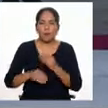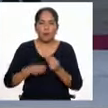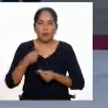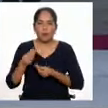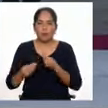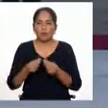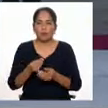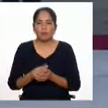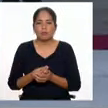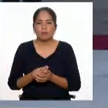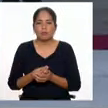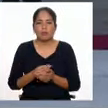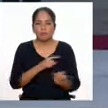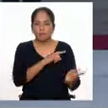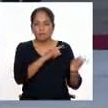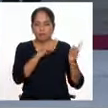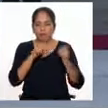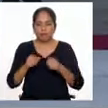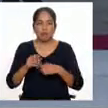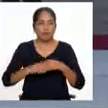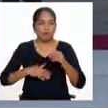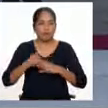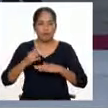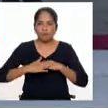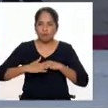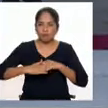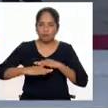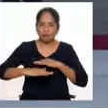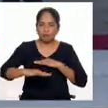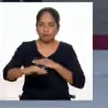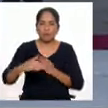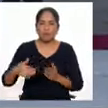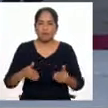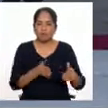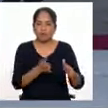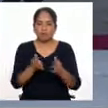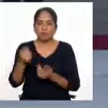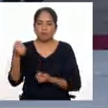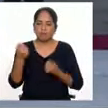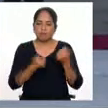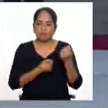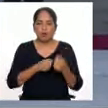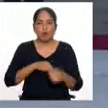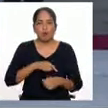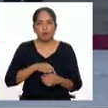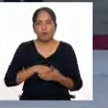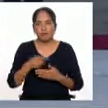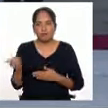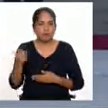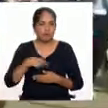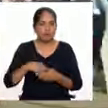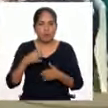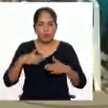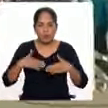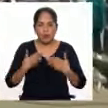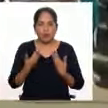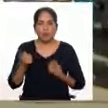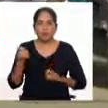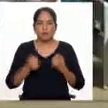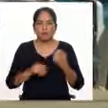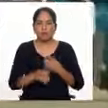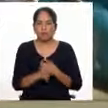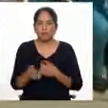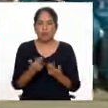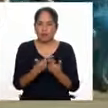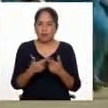que llegue el asfaltado desde Puerto Copa hasta Atalaya para que la gente pueda salir y entrar por su carretera asfaltada.